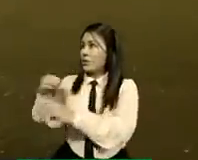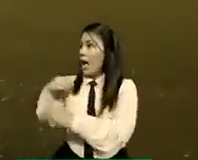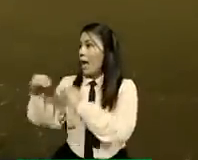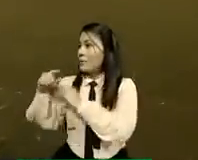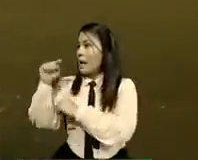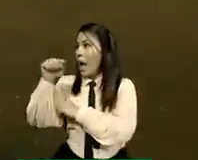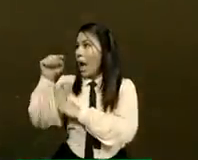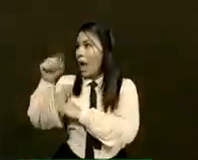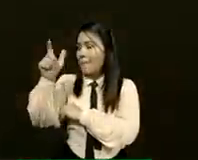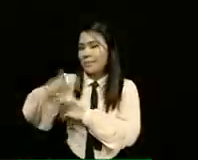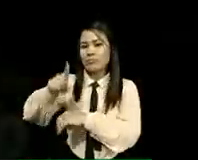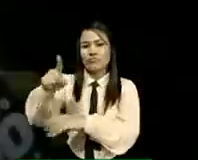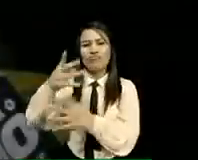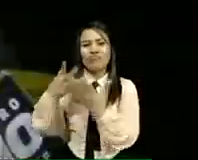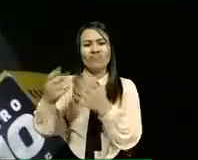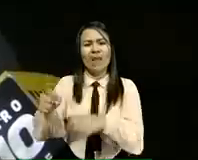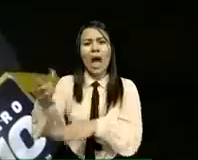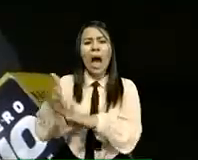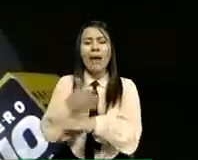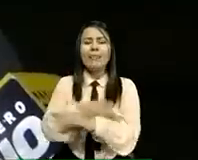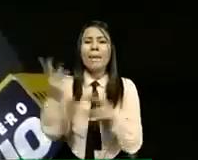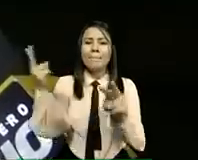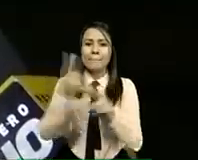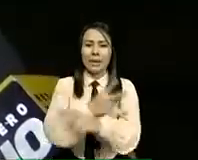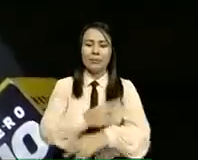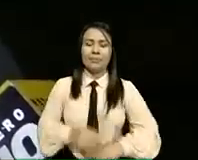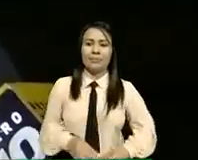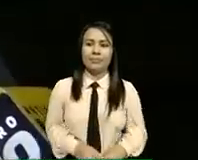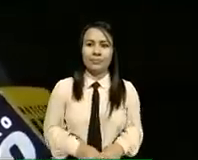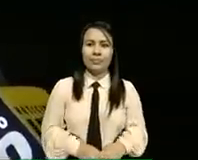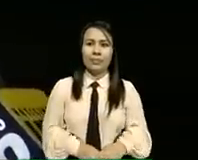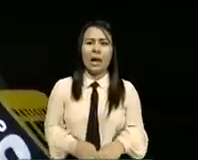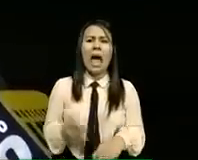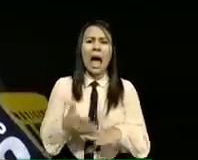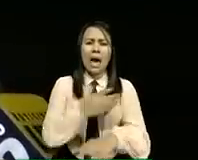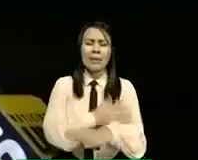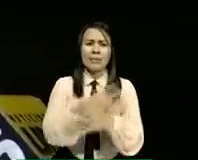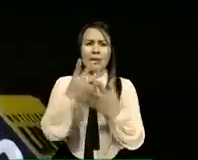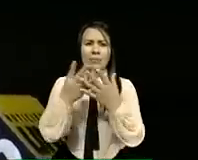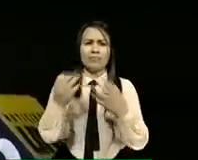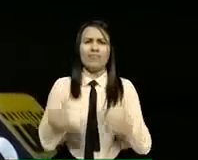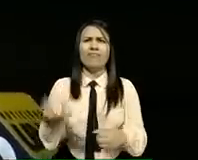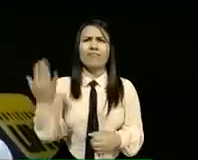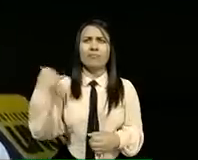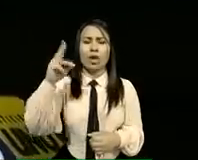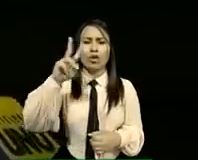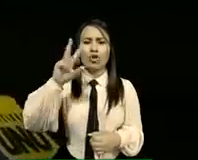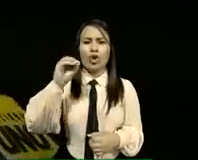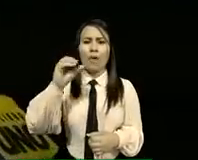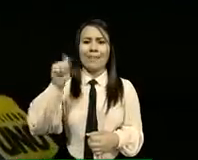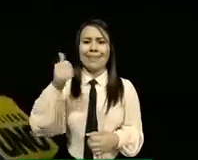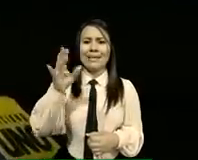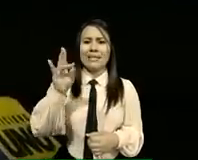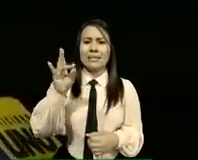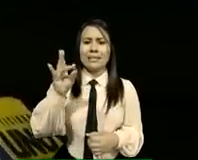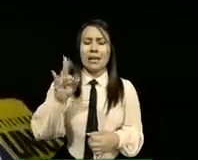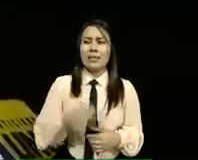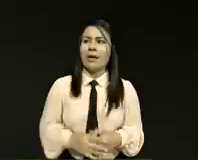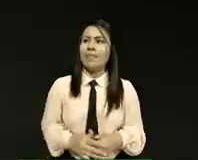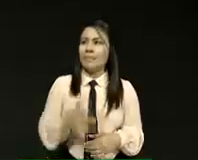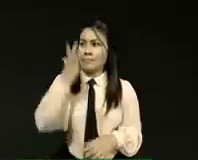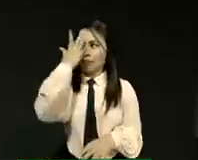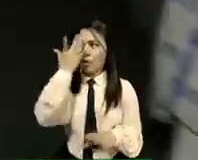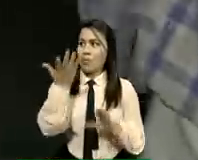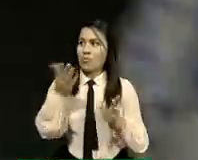registra antecedentes. Registra una detención en el año 2017, de igual manera por homicidio.